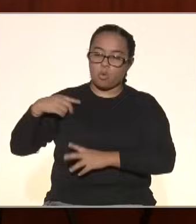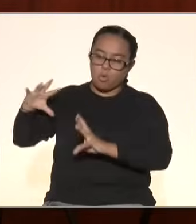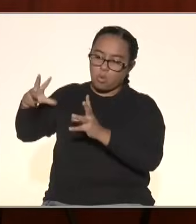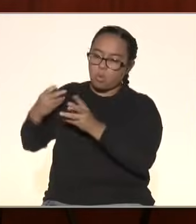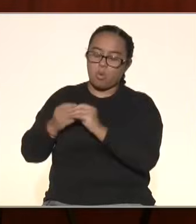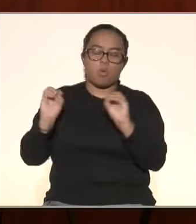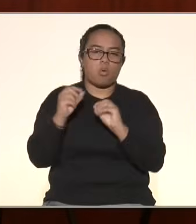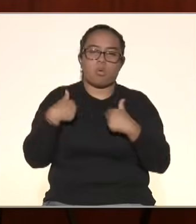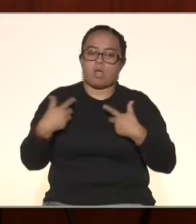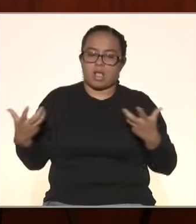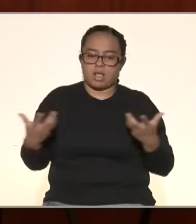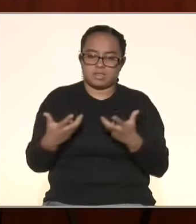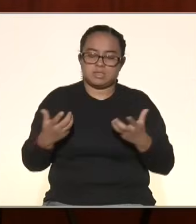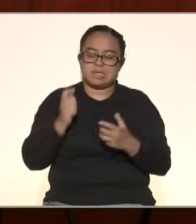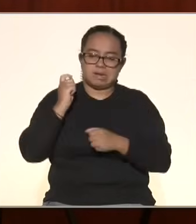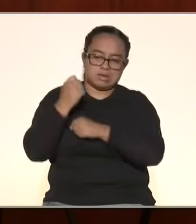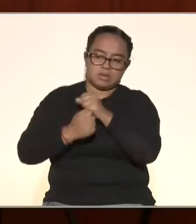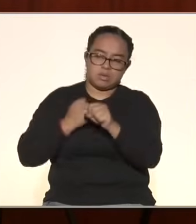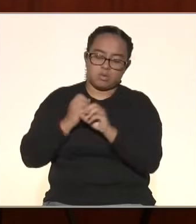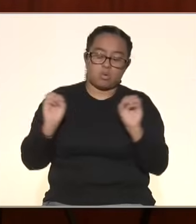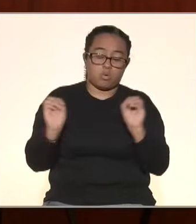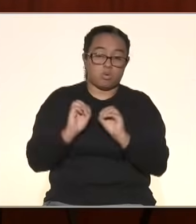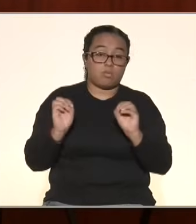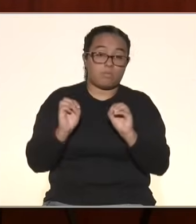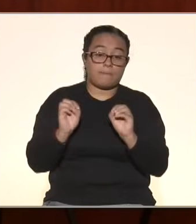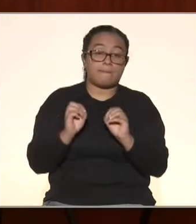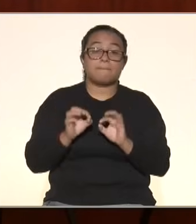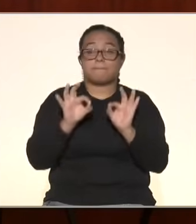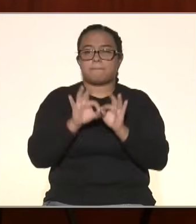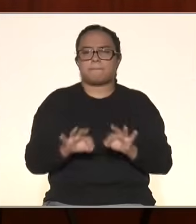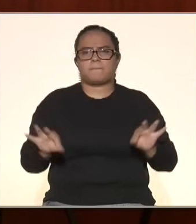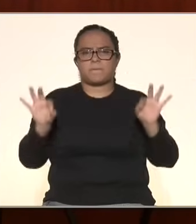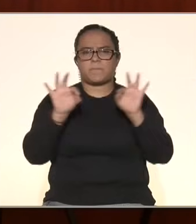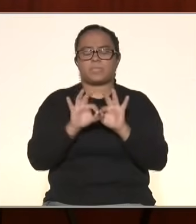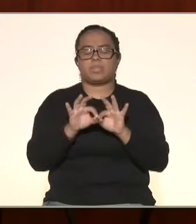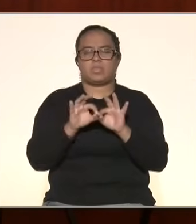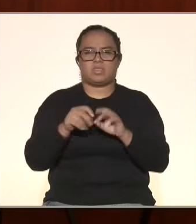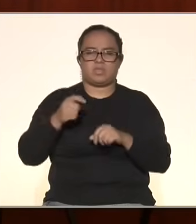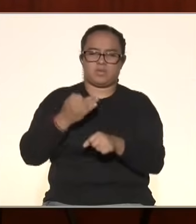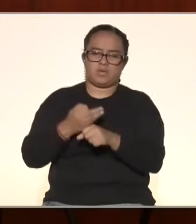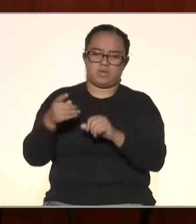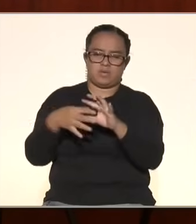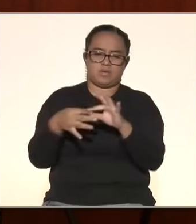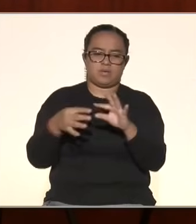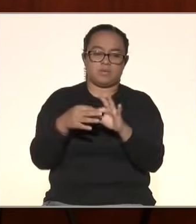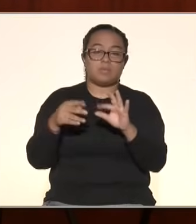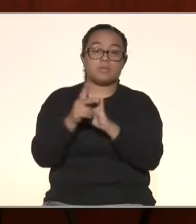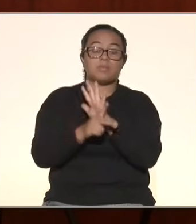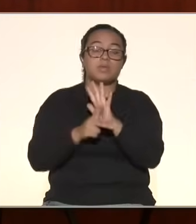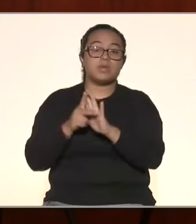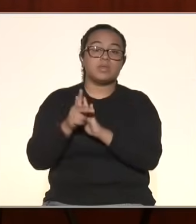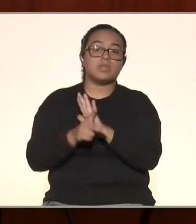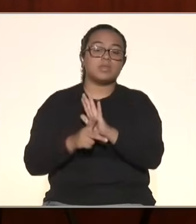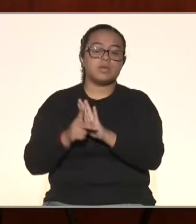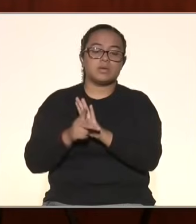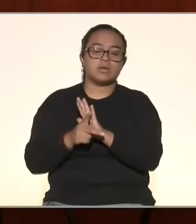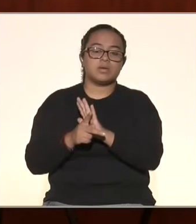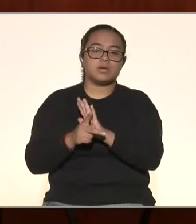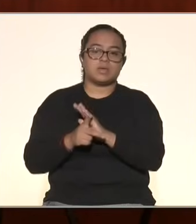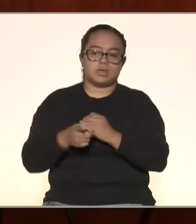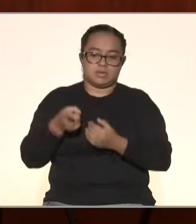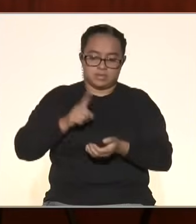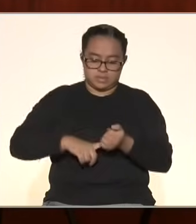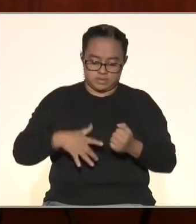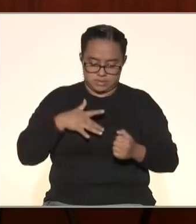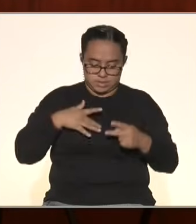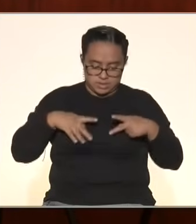trabajado a lo largo del año, ¿no? Sería importante que lo que se mencionaba en la cápsula, esta